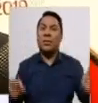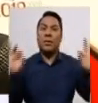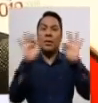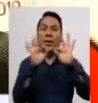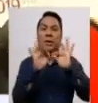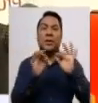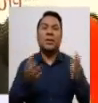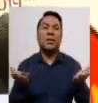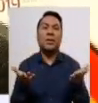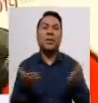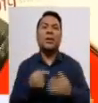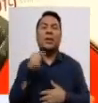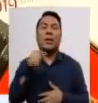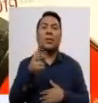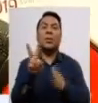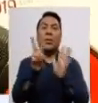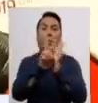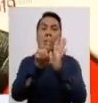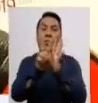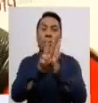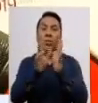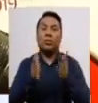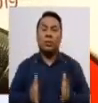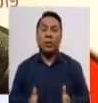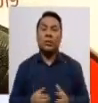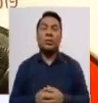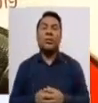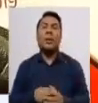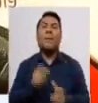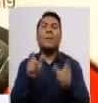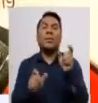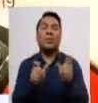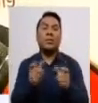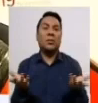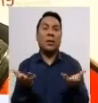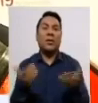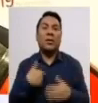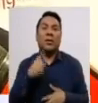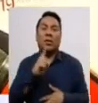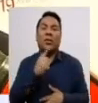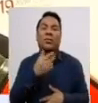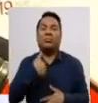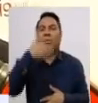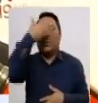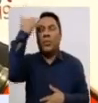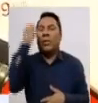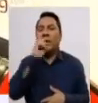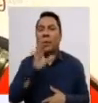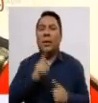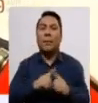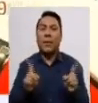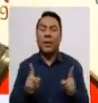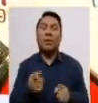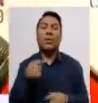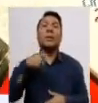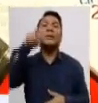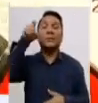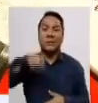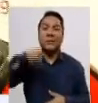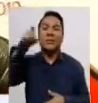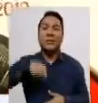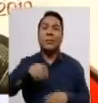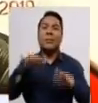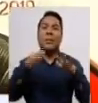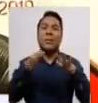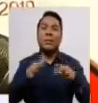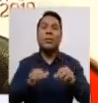es el de los voluntarios, ¿no? Quizás esto no lo mencioné, pero se van a necesitar